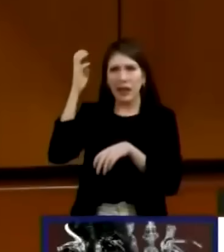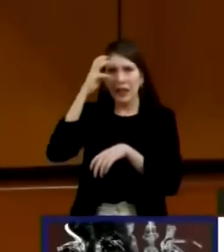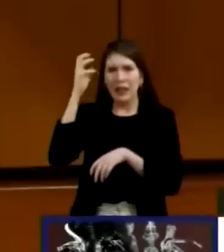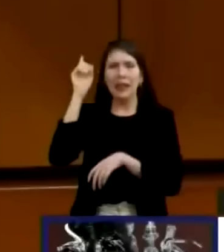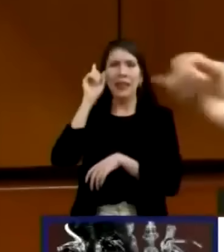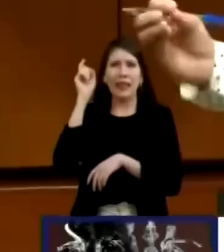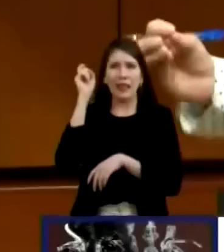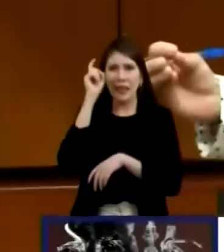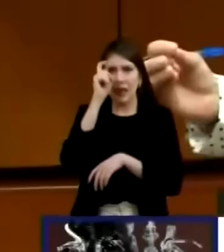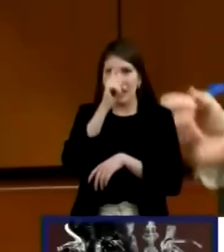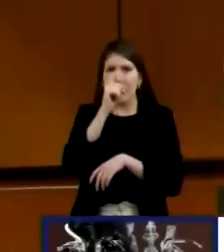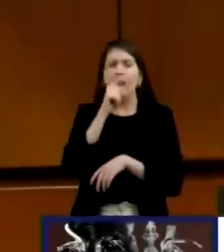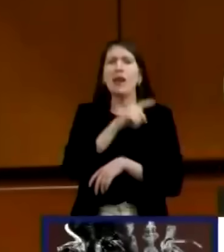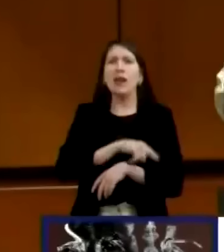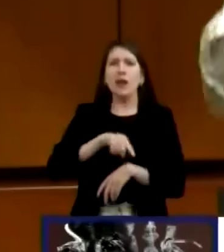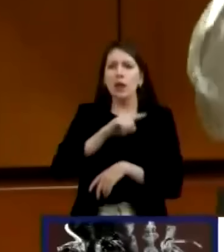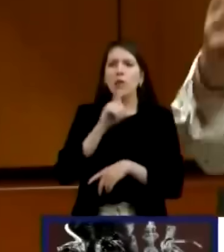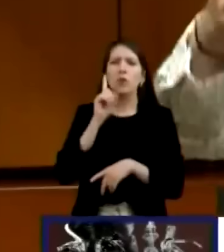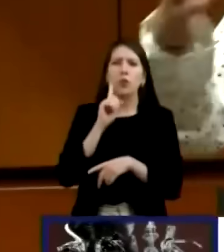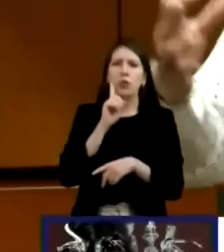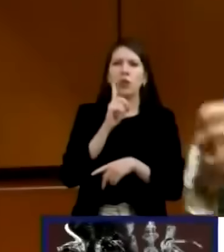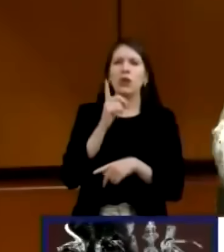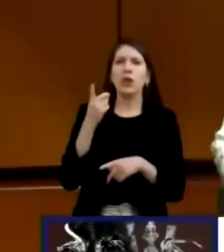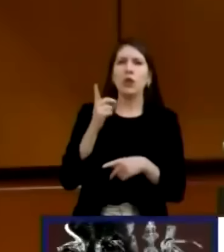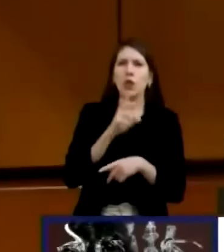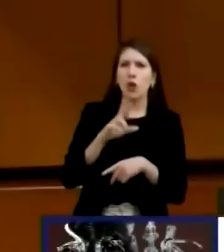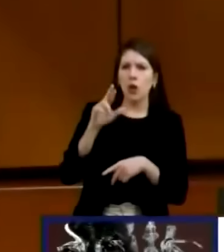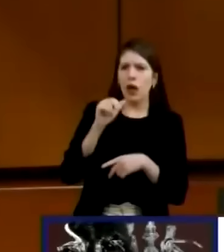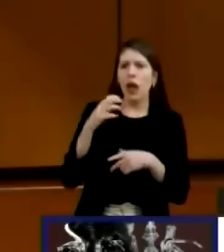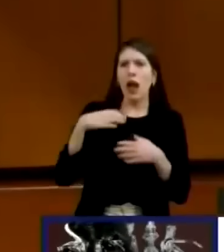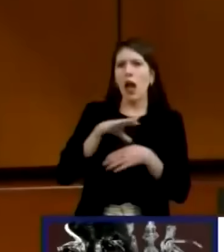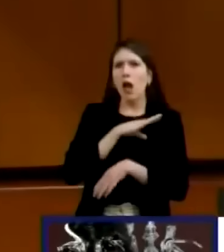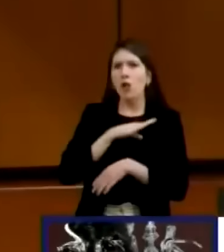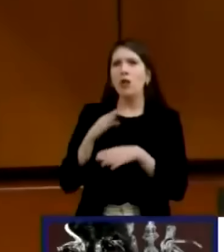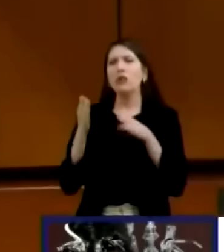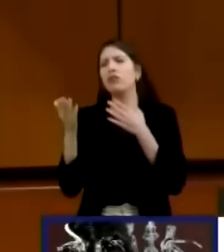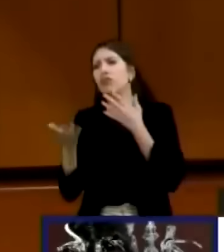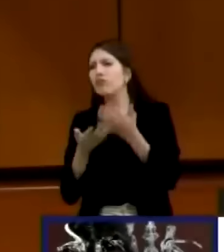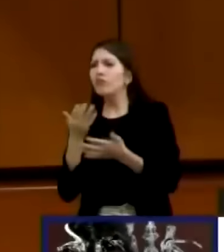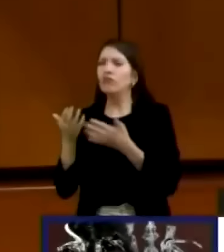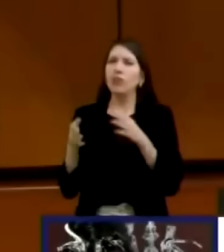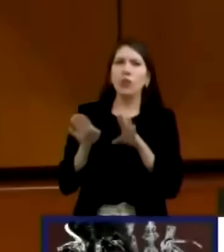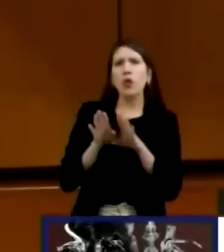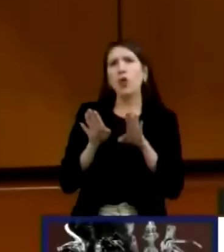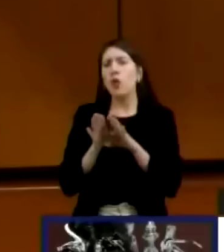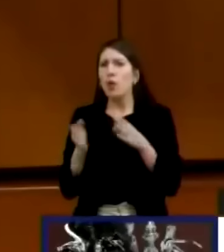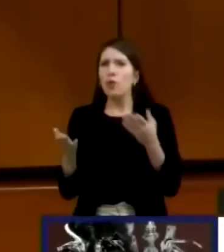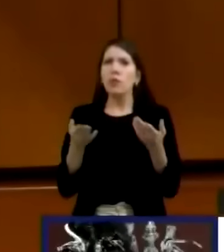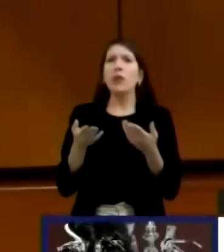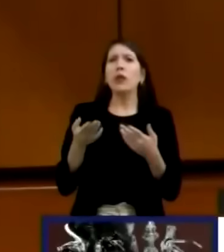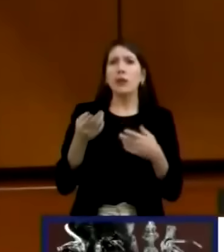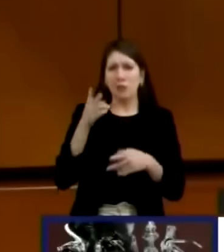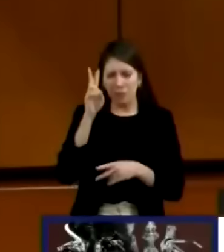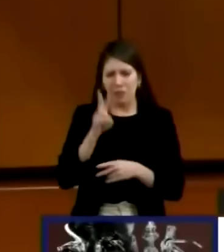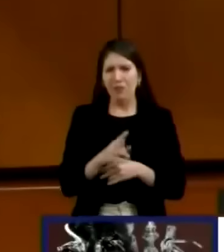políticos tienen que aceptarlo, no pueden poner las cosas en blanco y negro, sean serios. Yo lo digo con mucho